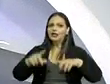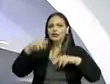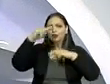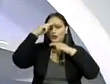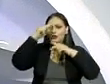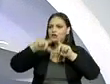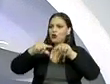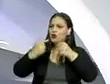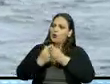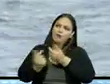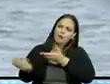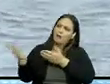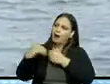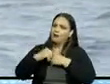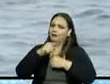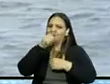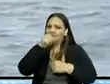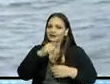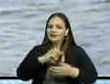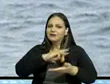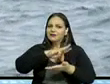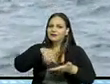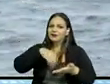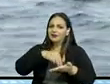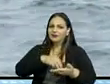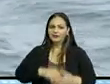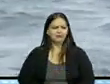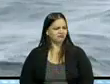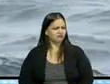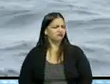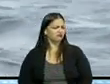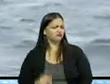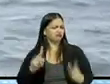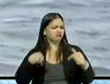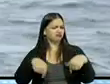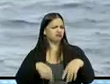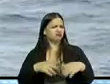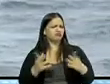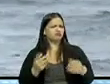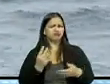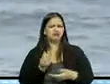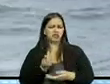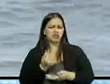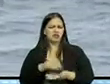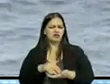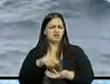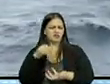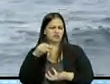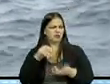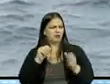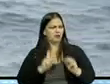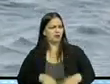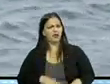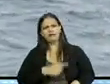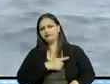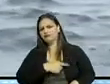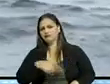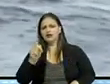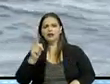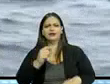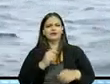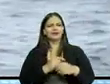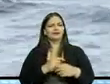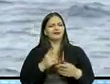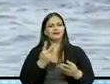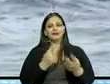avistamiento de ballenas? Hágame el favor, ya hay un presupuesto para nosotros ir también a ver las ballenas. ¡Qué lindo, qué lindo! ¡Perfecto, perfecto! ¡Me encanta la